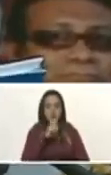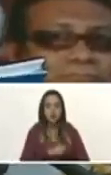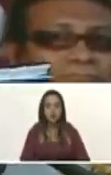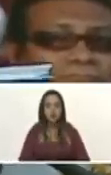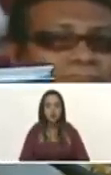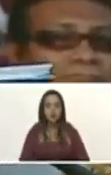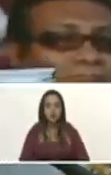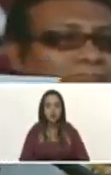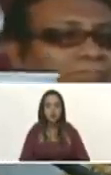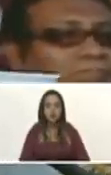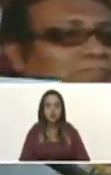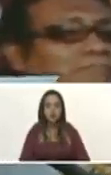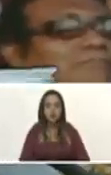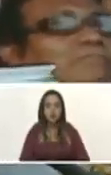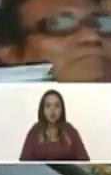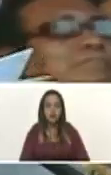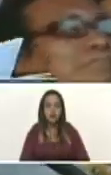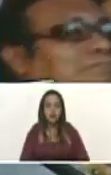Moros.